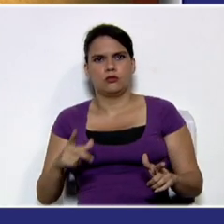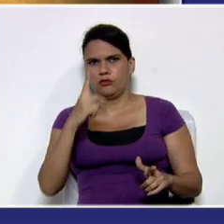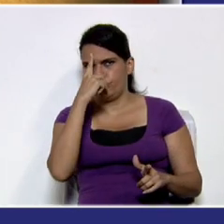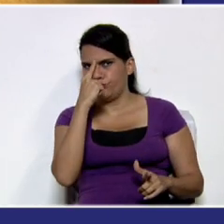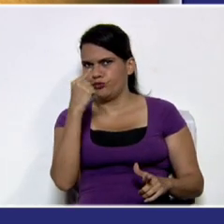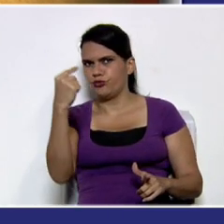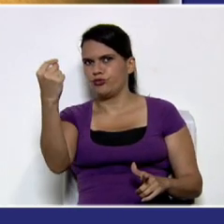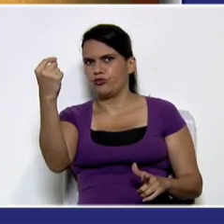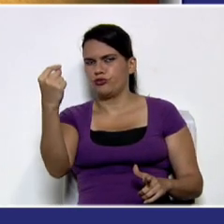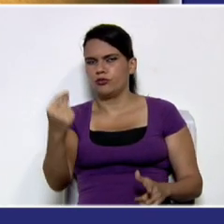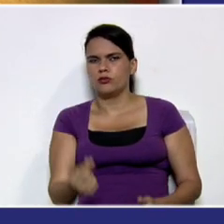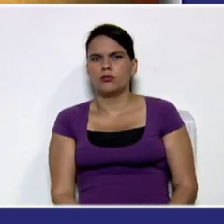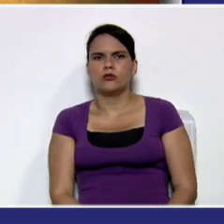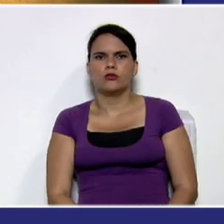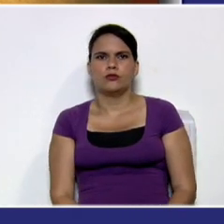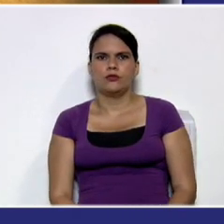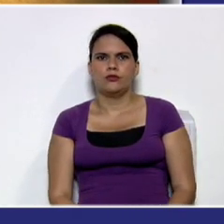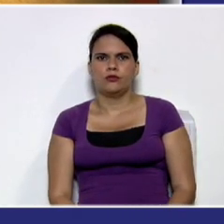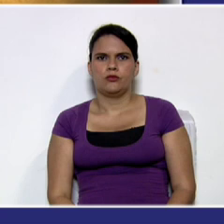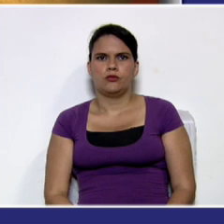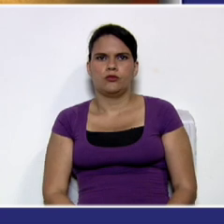Zamora.